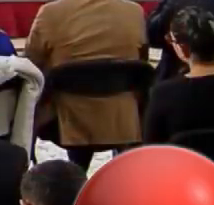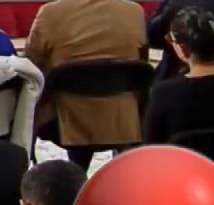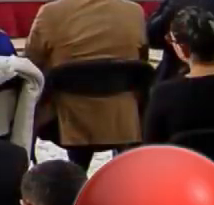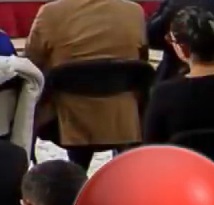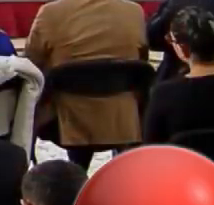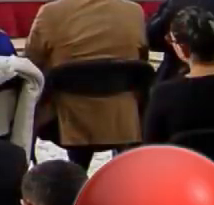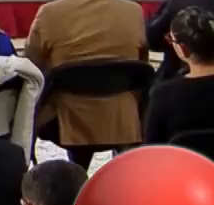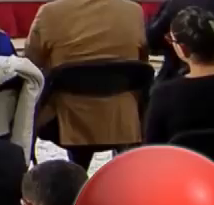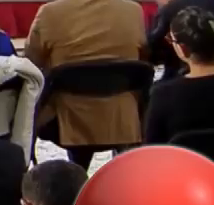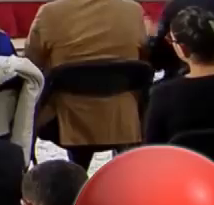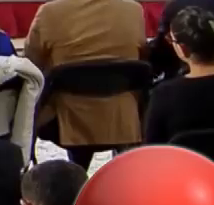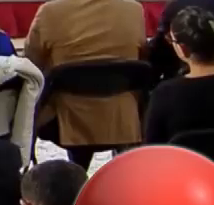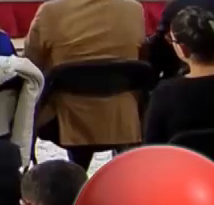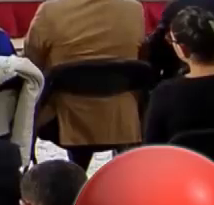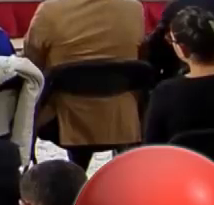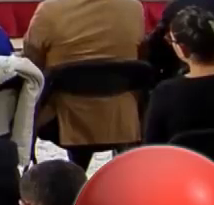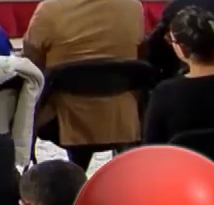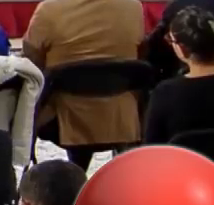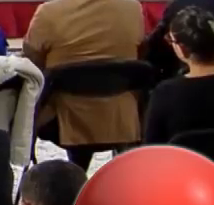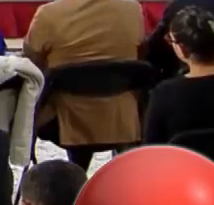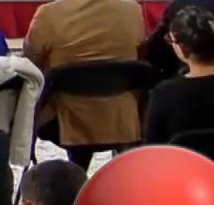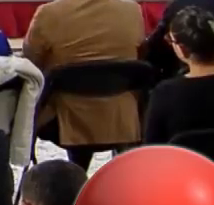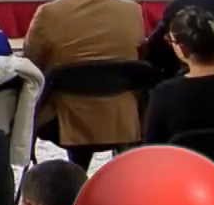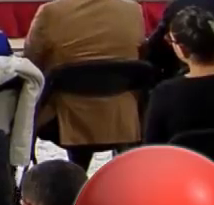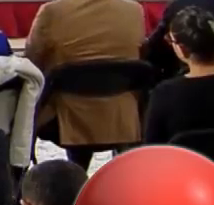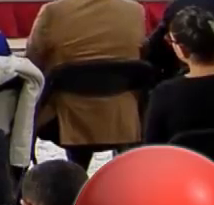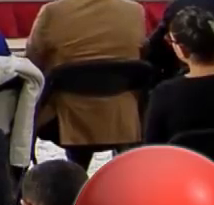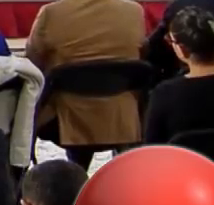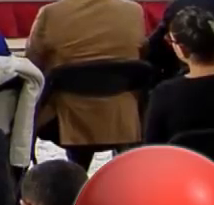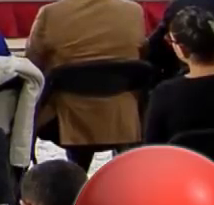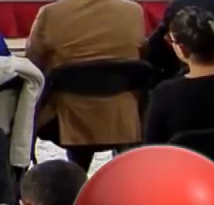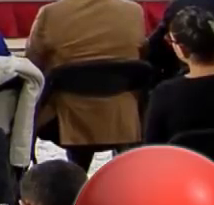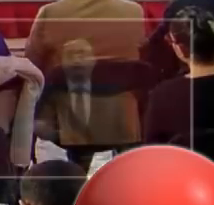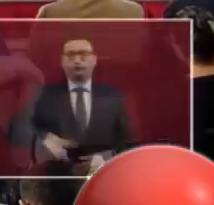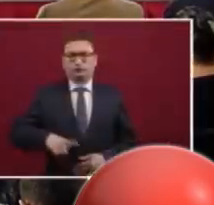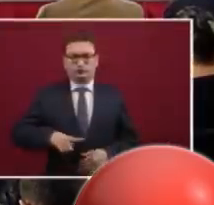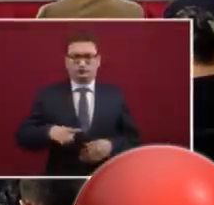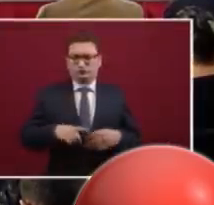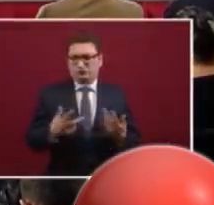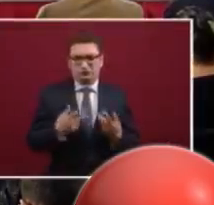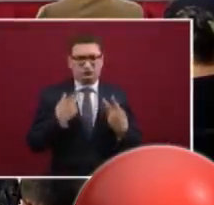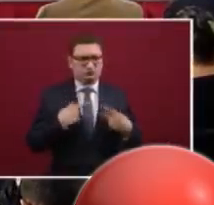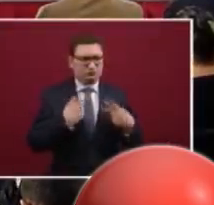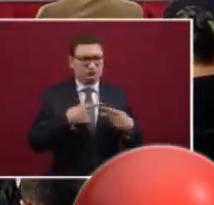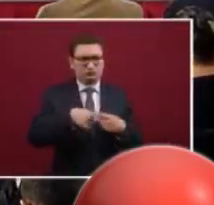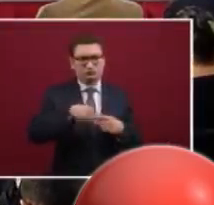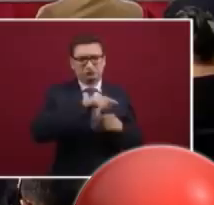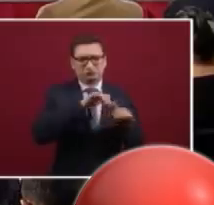es decir, todos los gobiernos contratan publicidad.